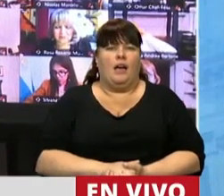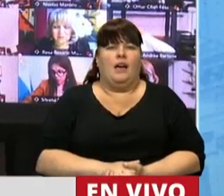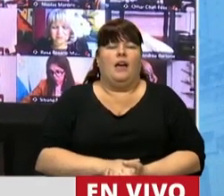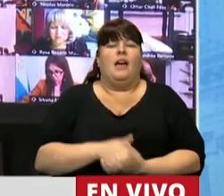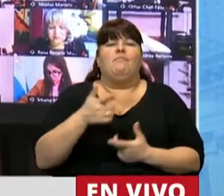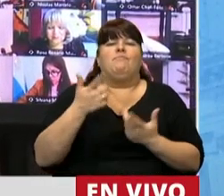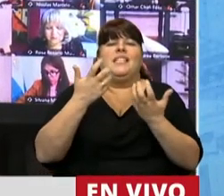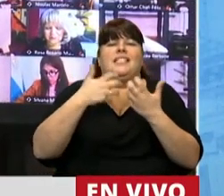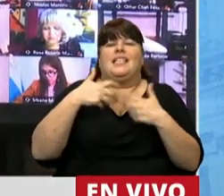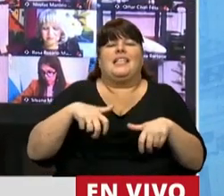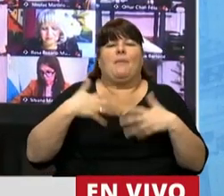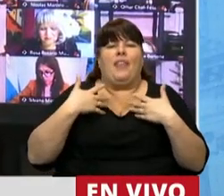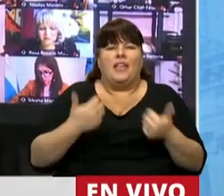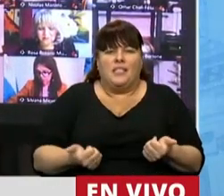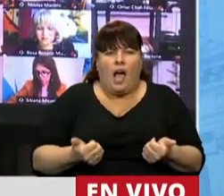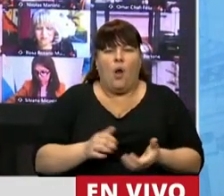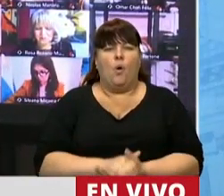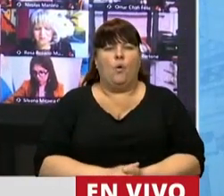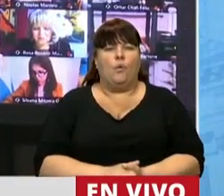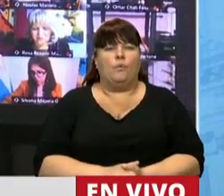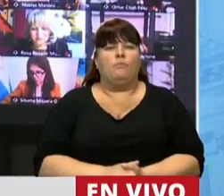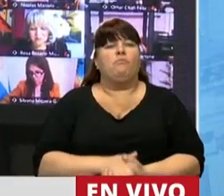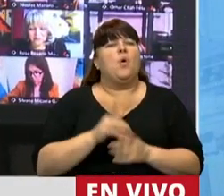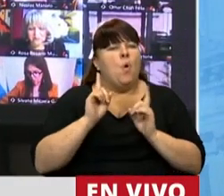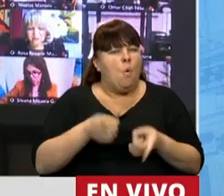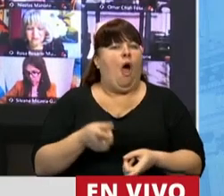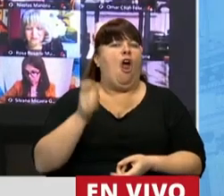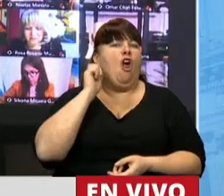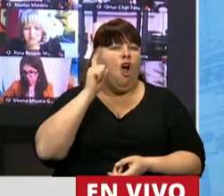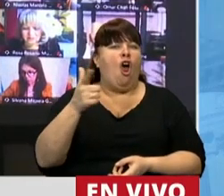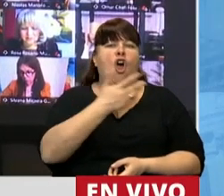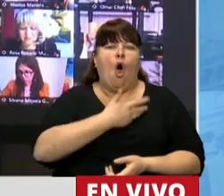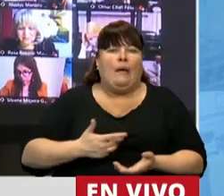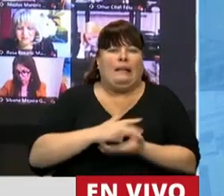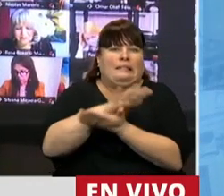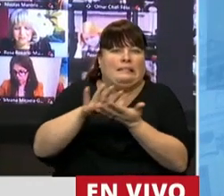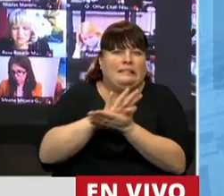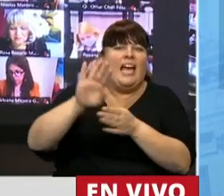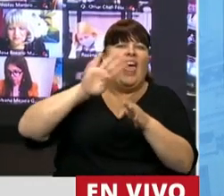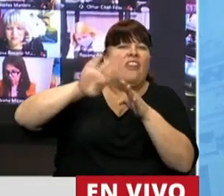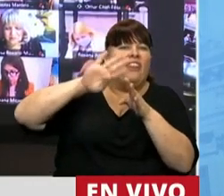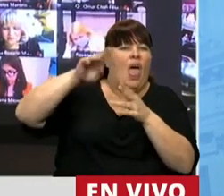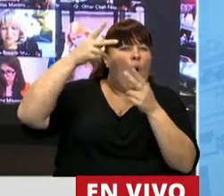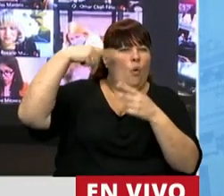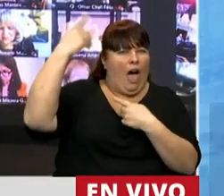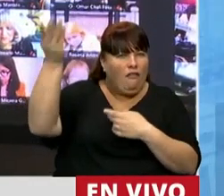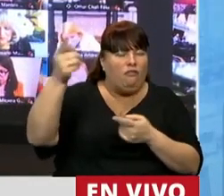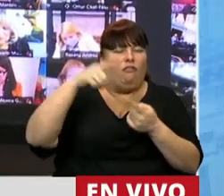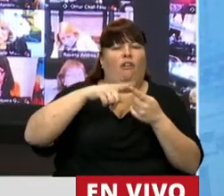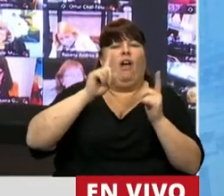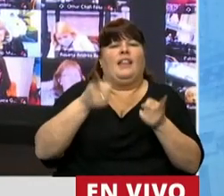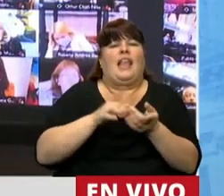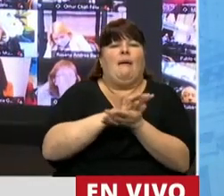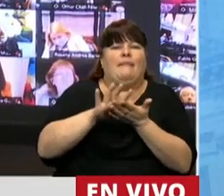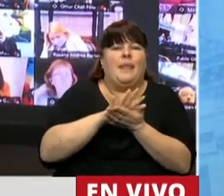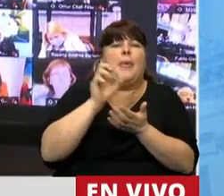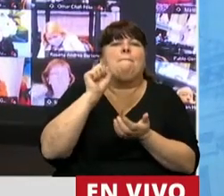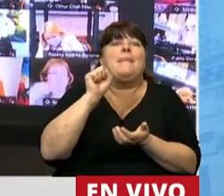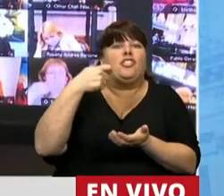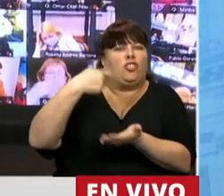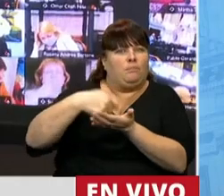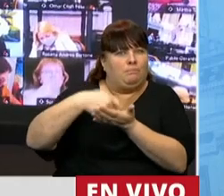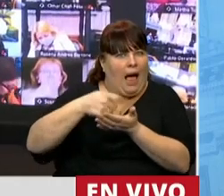y en su sistema sanitario, ha logrado este gobierno la negociación de la deuda externa, la negociación de la deuda en